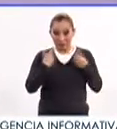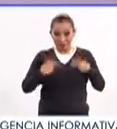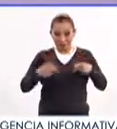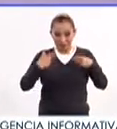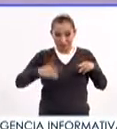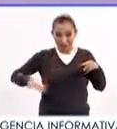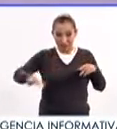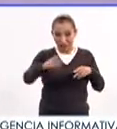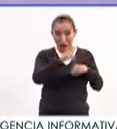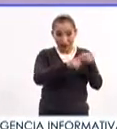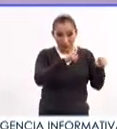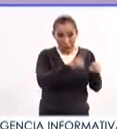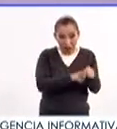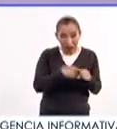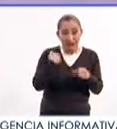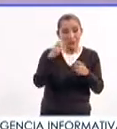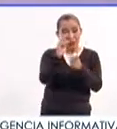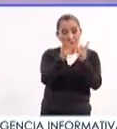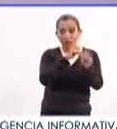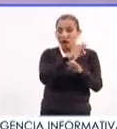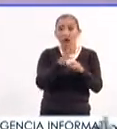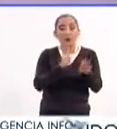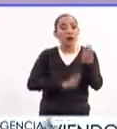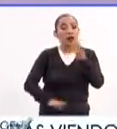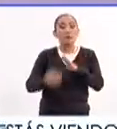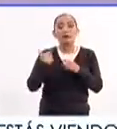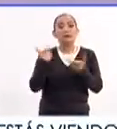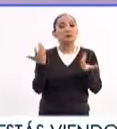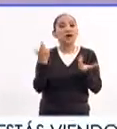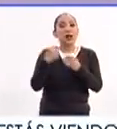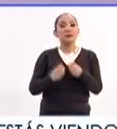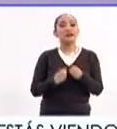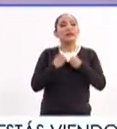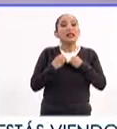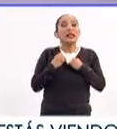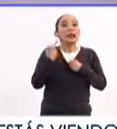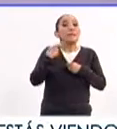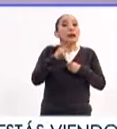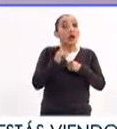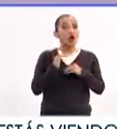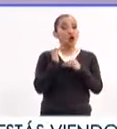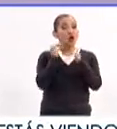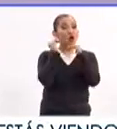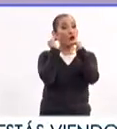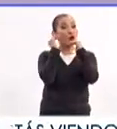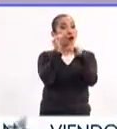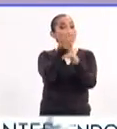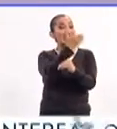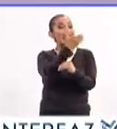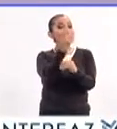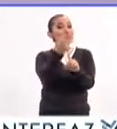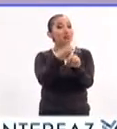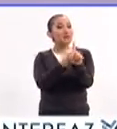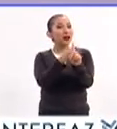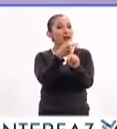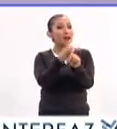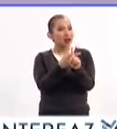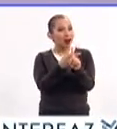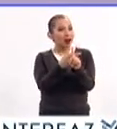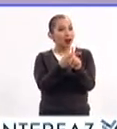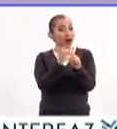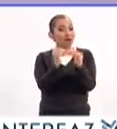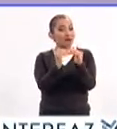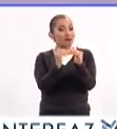en este planeta, incluidos tú y yo, estamos biológicamente diseñados para sobrevivir, pero solamente a ciertas temperaturas, por lo que